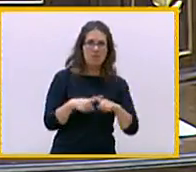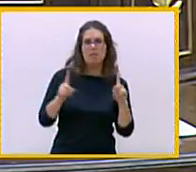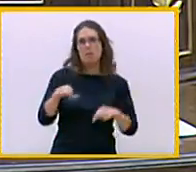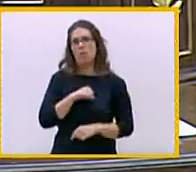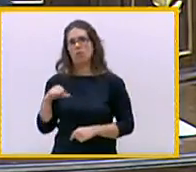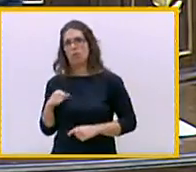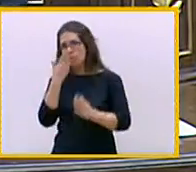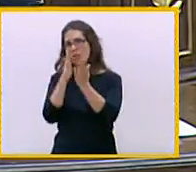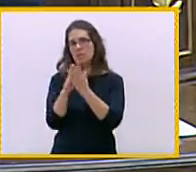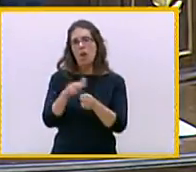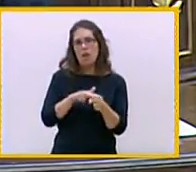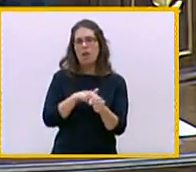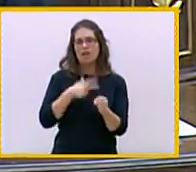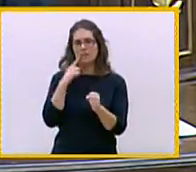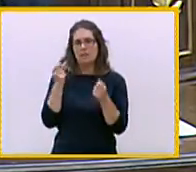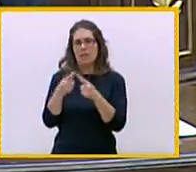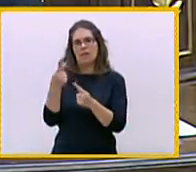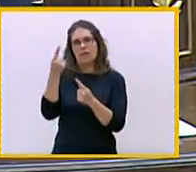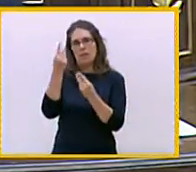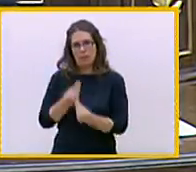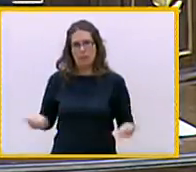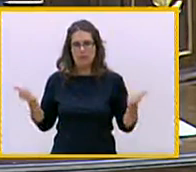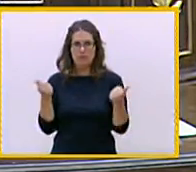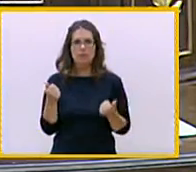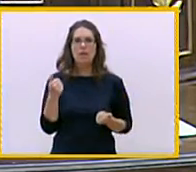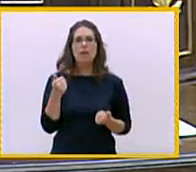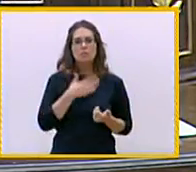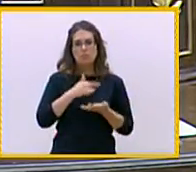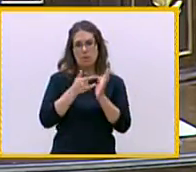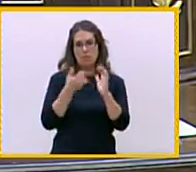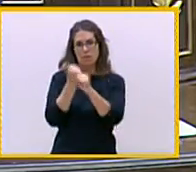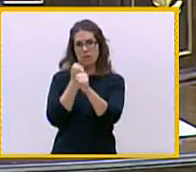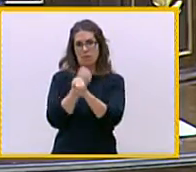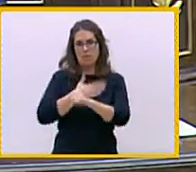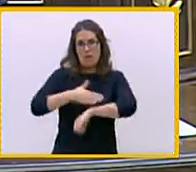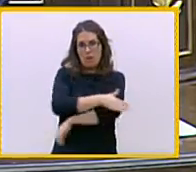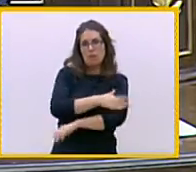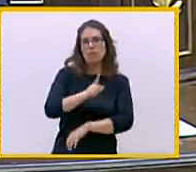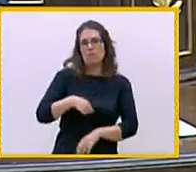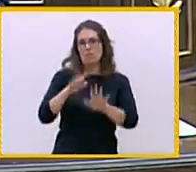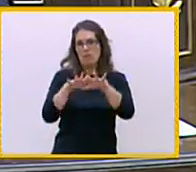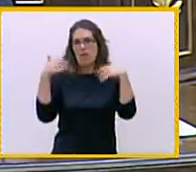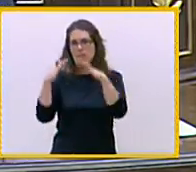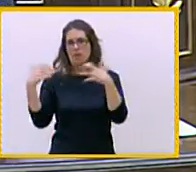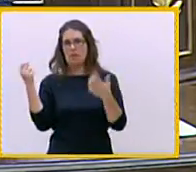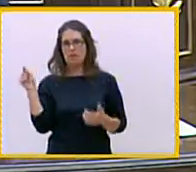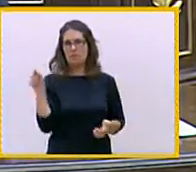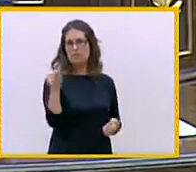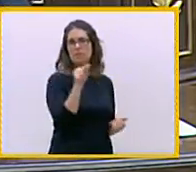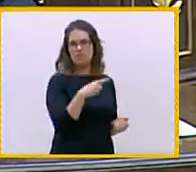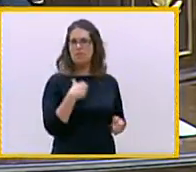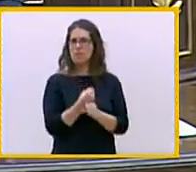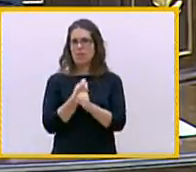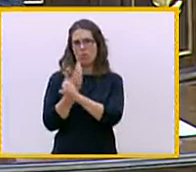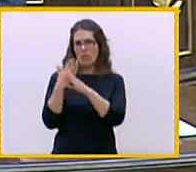locales. Es un programa de trabajo para el Gobierno y para las cámaras, una tarea suficiente para los meses